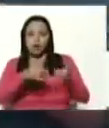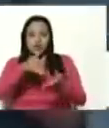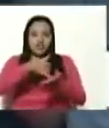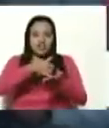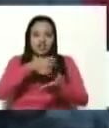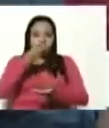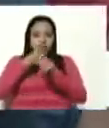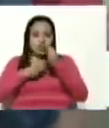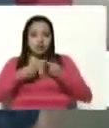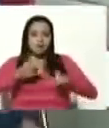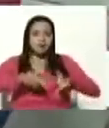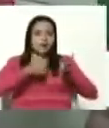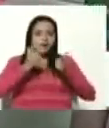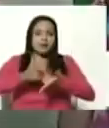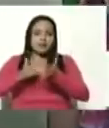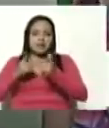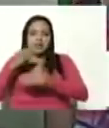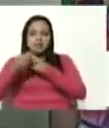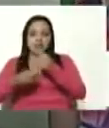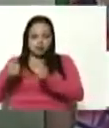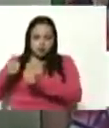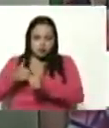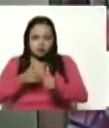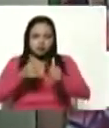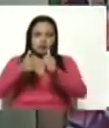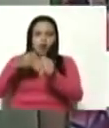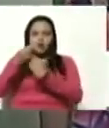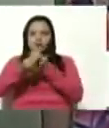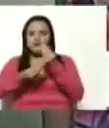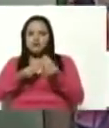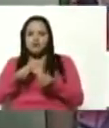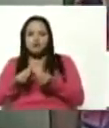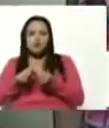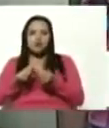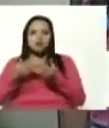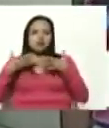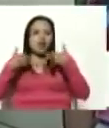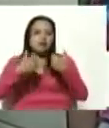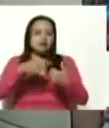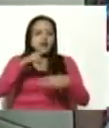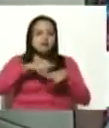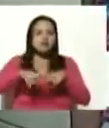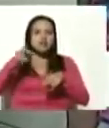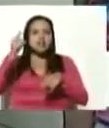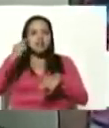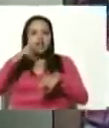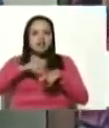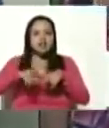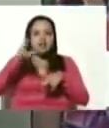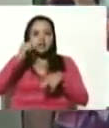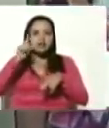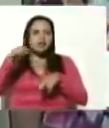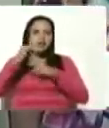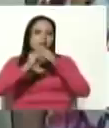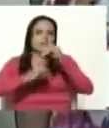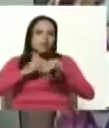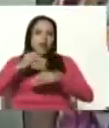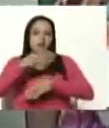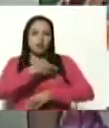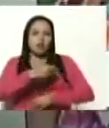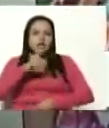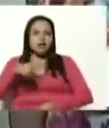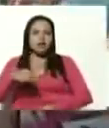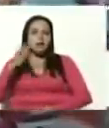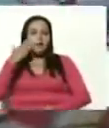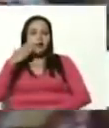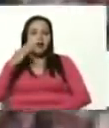eso nos permite, presidente, un seguimiento sobre la salud de nuestros niños, nuestras lactantes y de nuestras madres embarazadas.